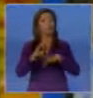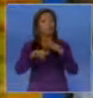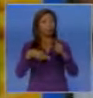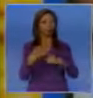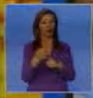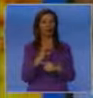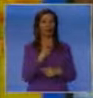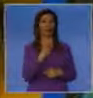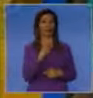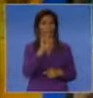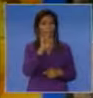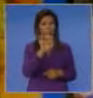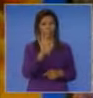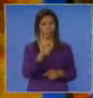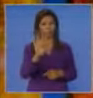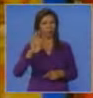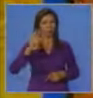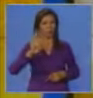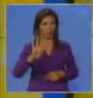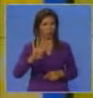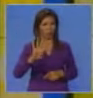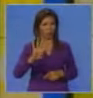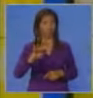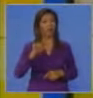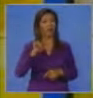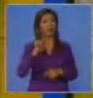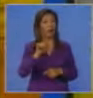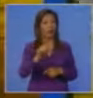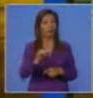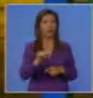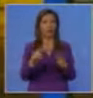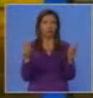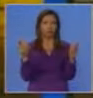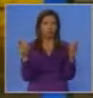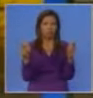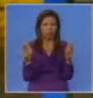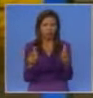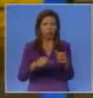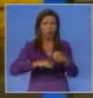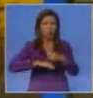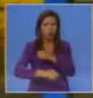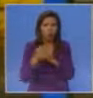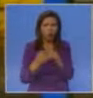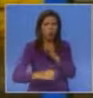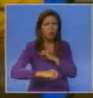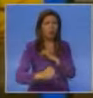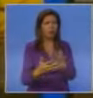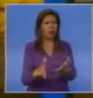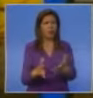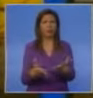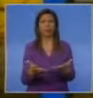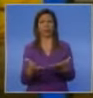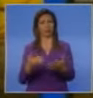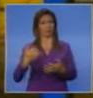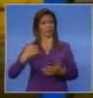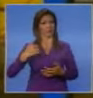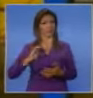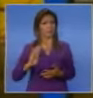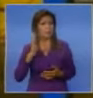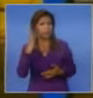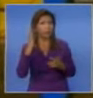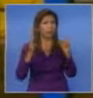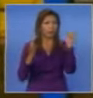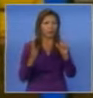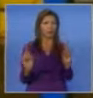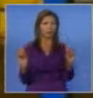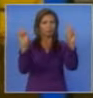nuestra próxima parada, en donde nos meteremos en la historia de una final que terminó sin goles, pero con mucho drama. Brasileños e italianos se veían las